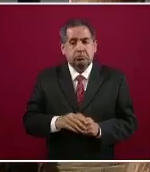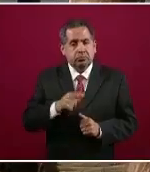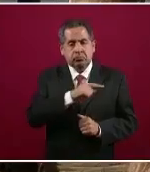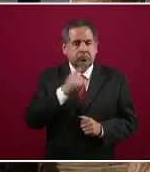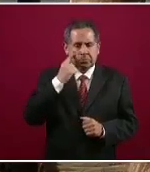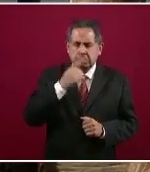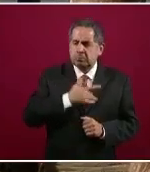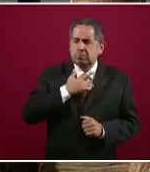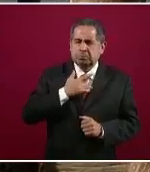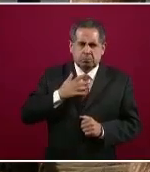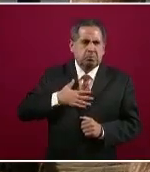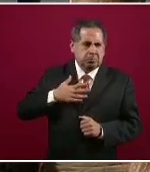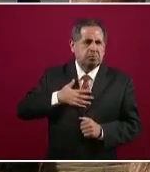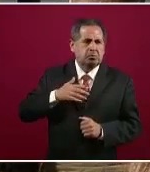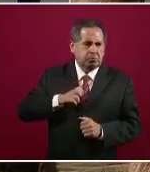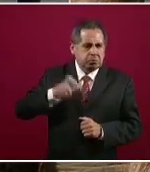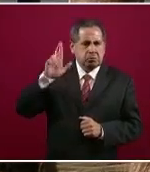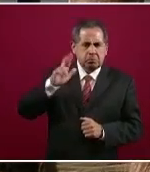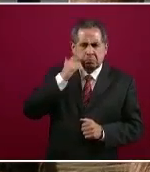voluntariamente